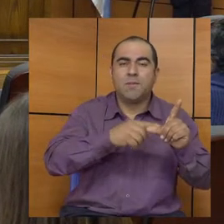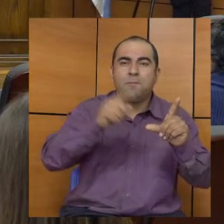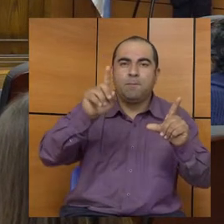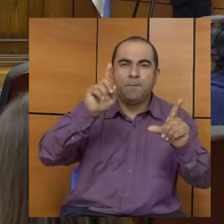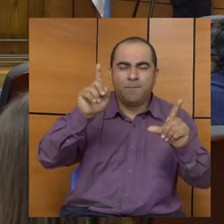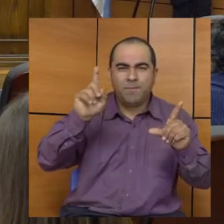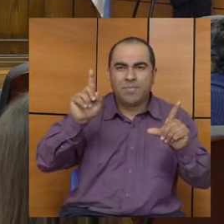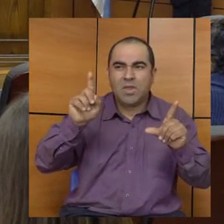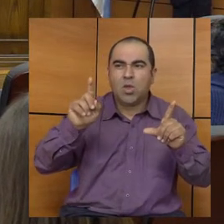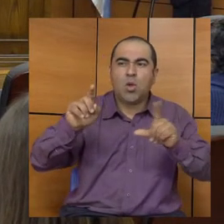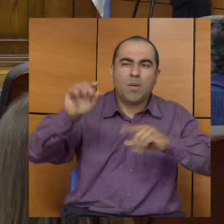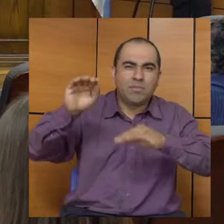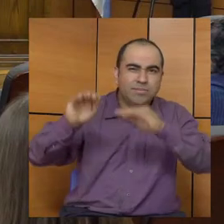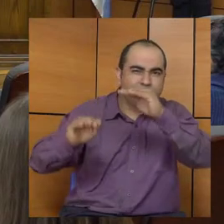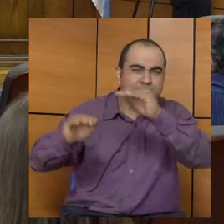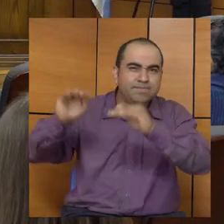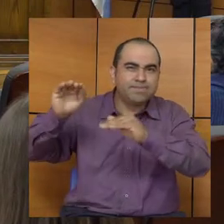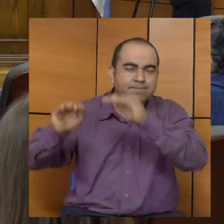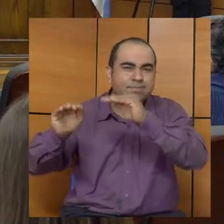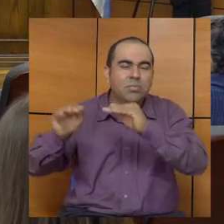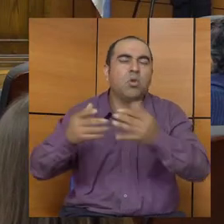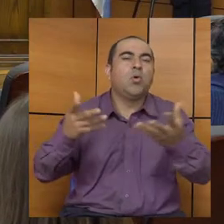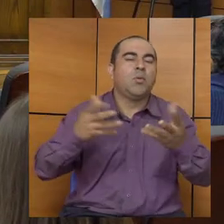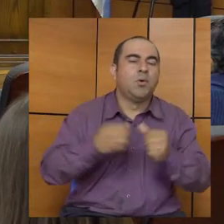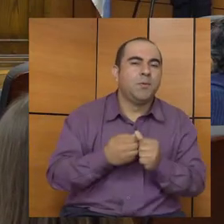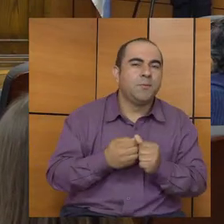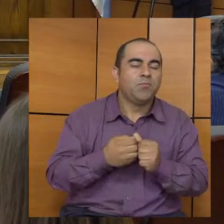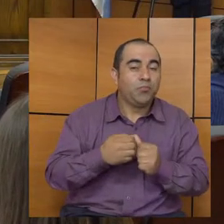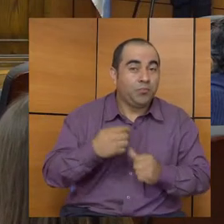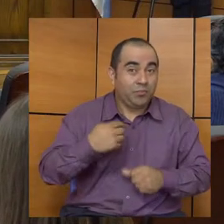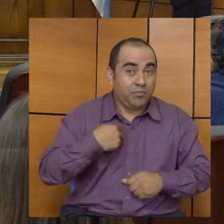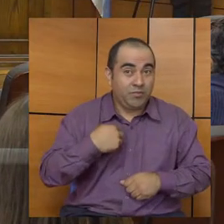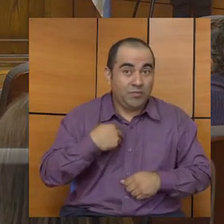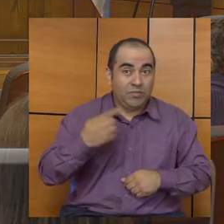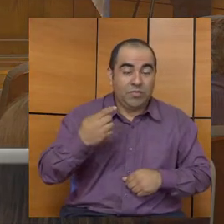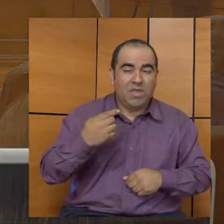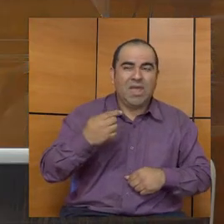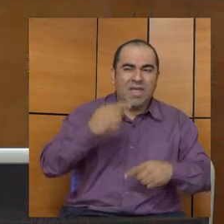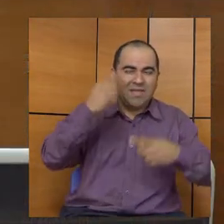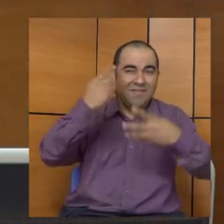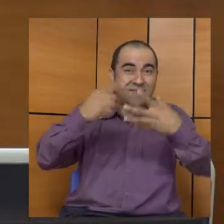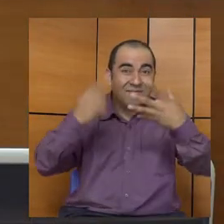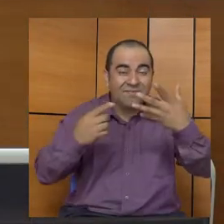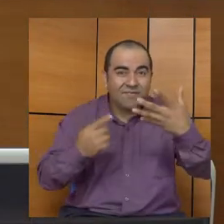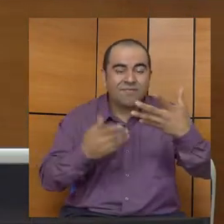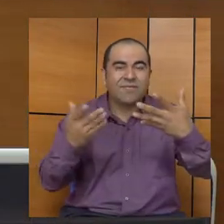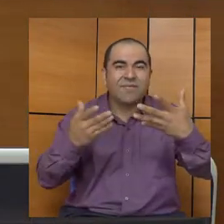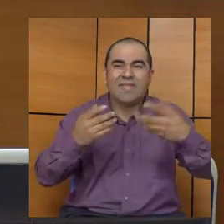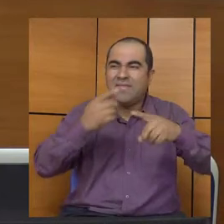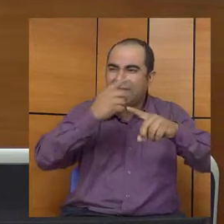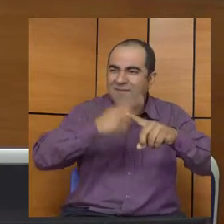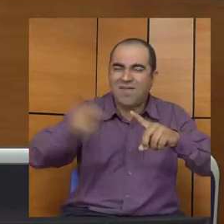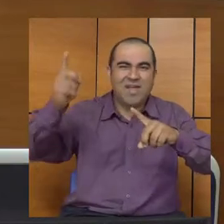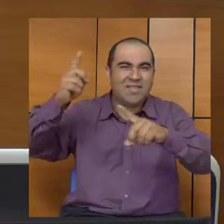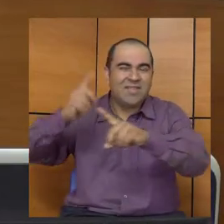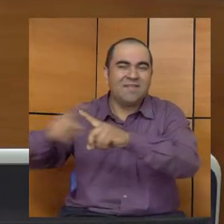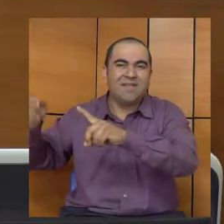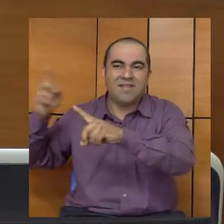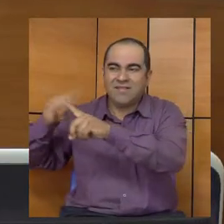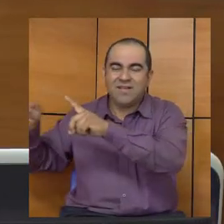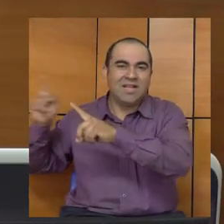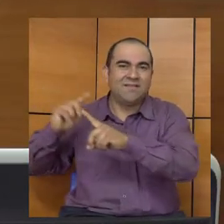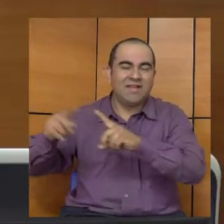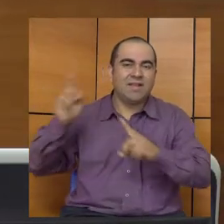existe moderación en este caso, ¿no? Es decir, que estas variables no nos llevaban a diferentes modelos como si